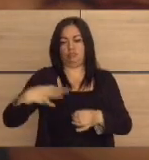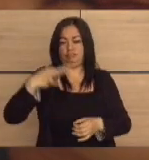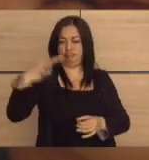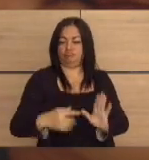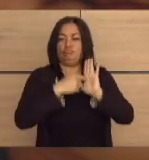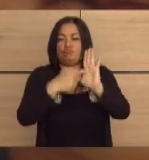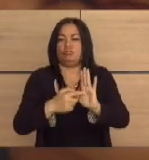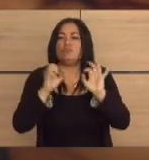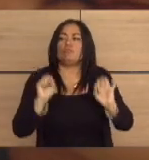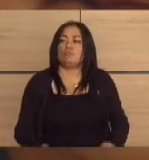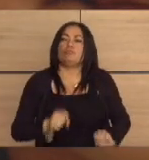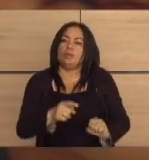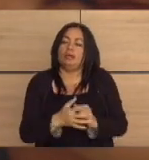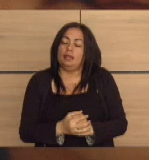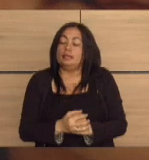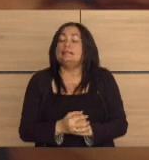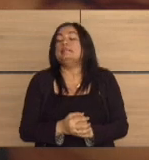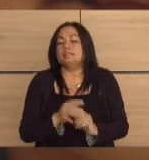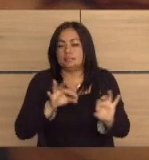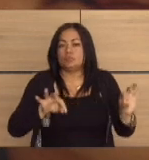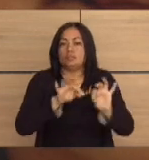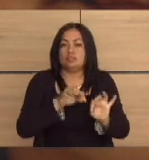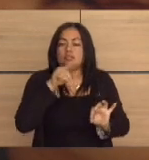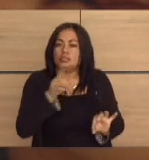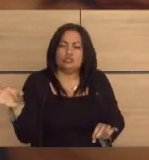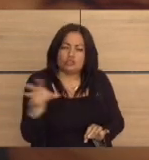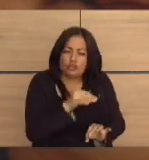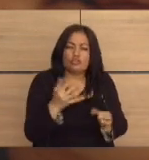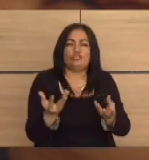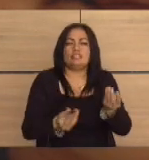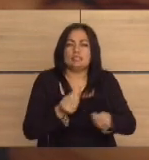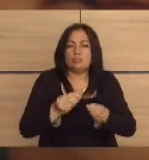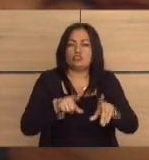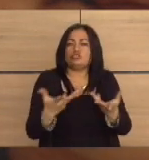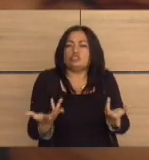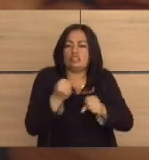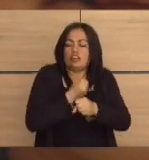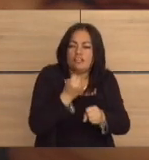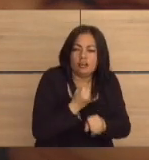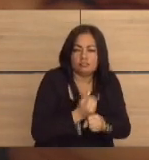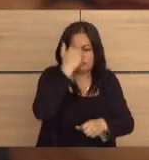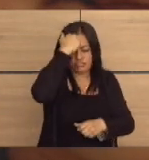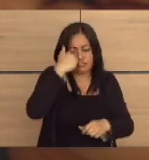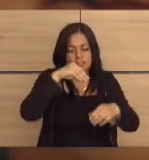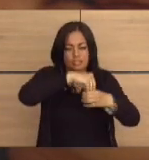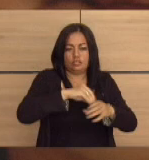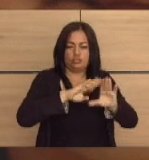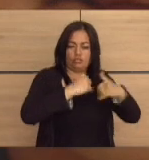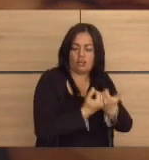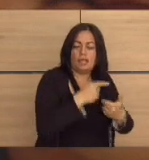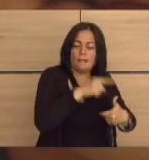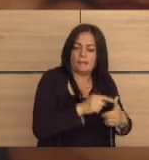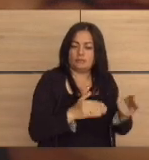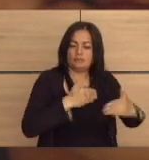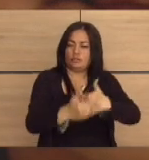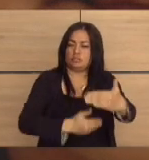que es el principio, el motor de todo lo que hacemos desde el aula, de todo lo que hacemos desde las instituciones educativas. Consideramos hoy